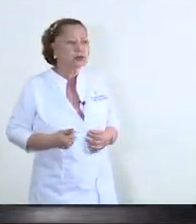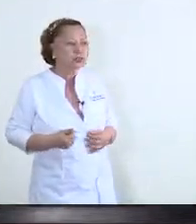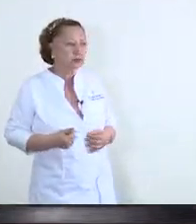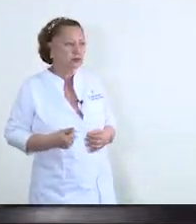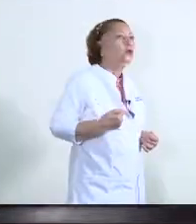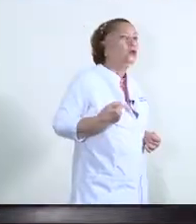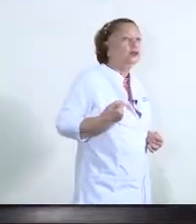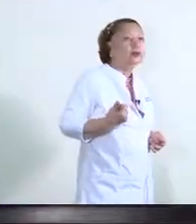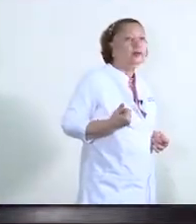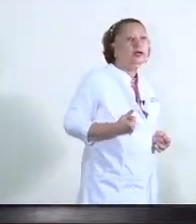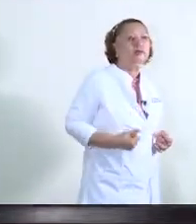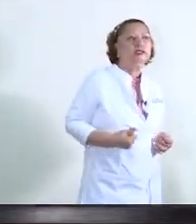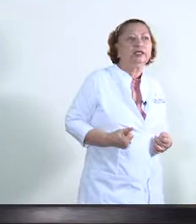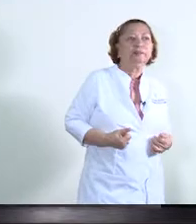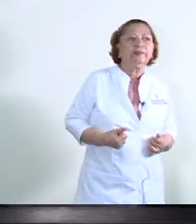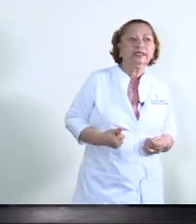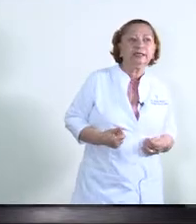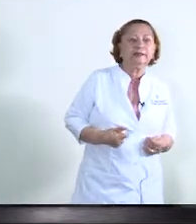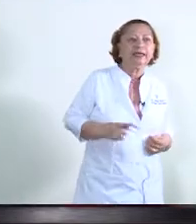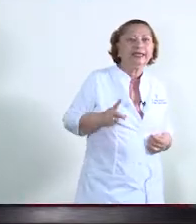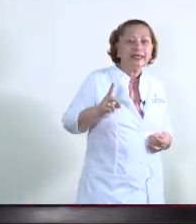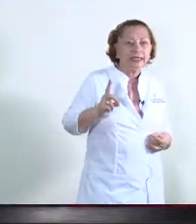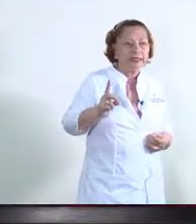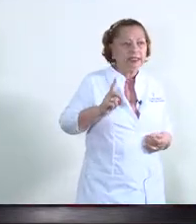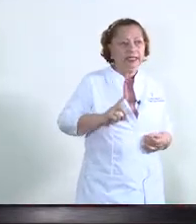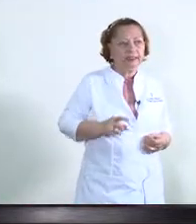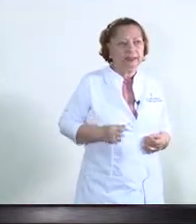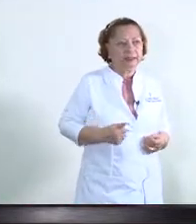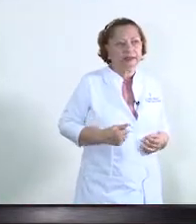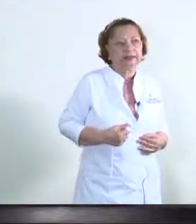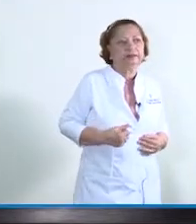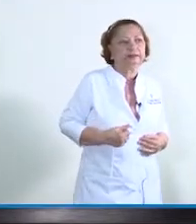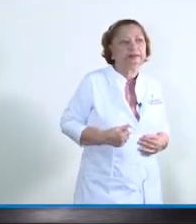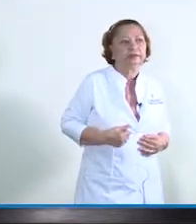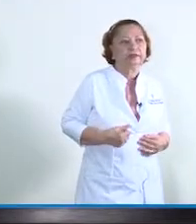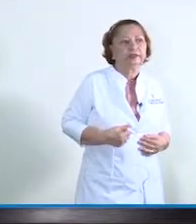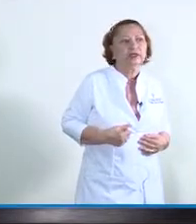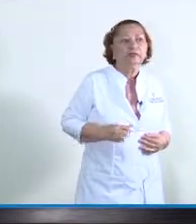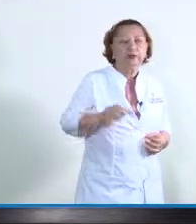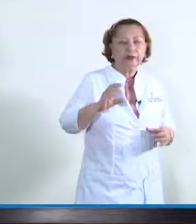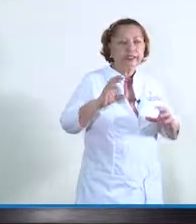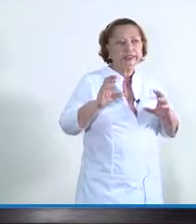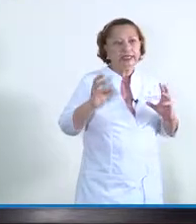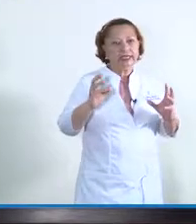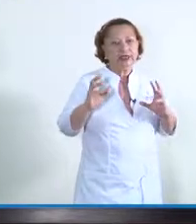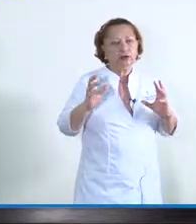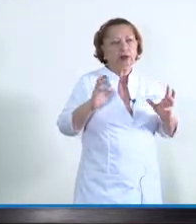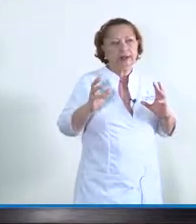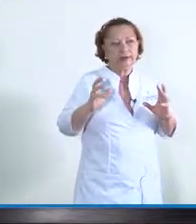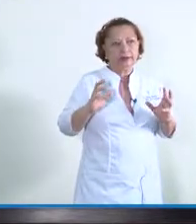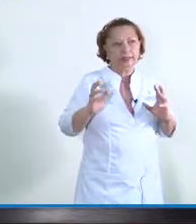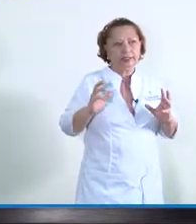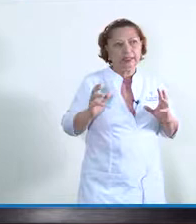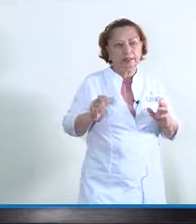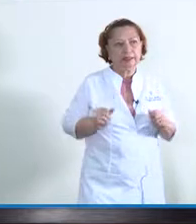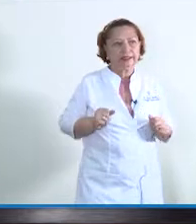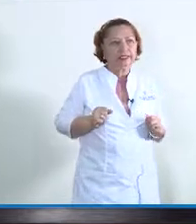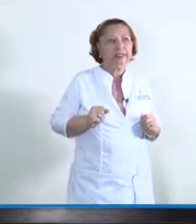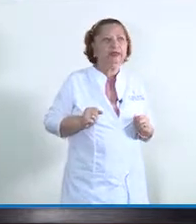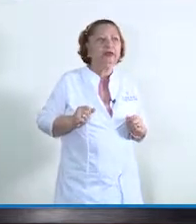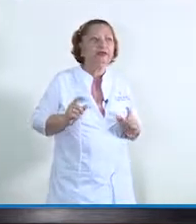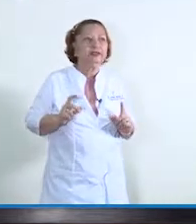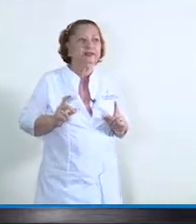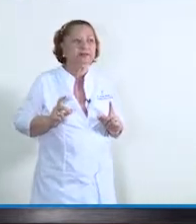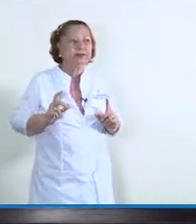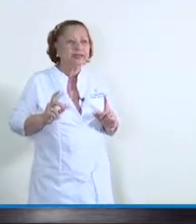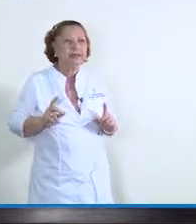el alcoholismo. Cuando hablamos de las víctimas indirectas, figúrese el cuadro que se